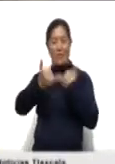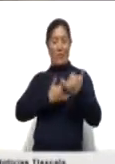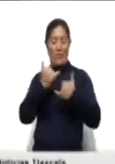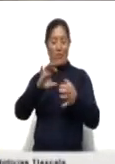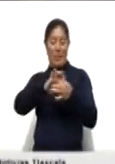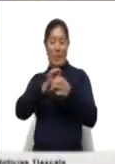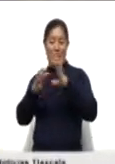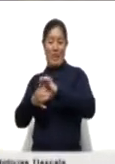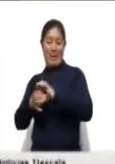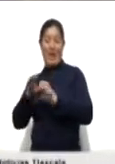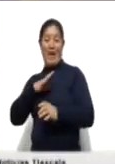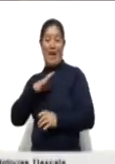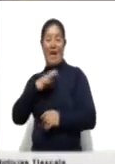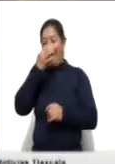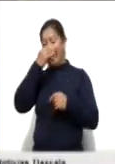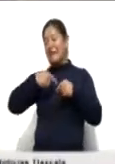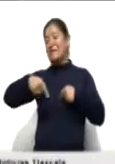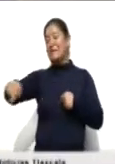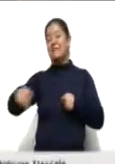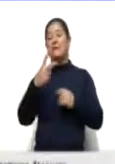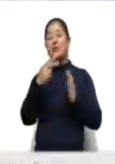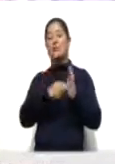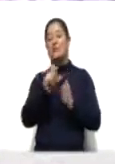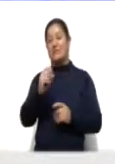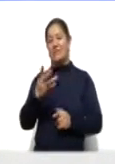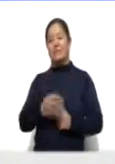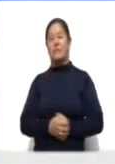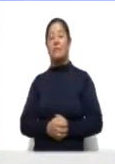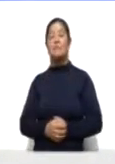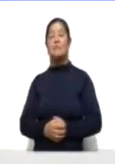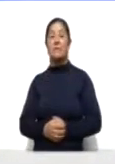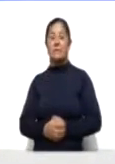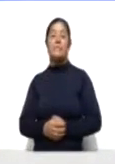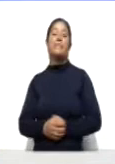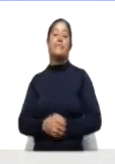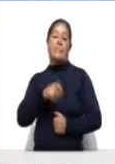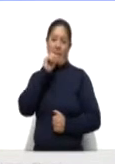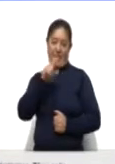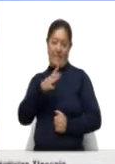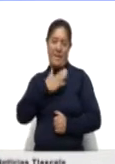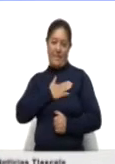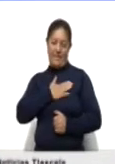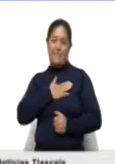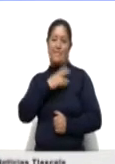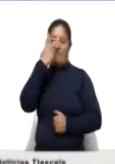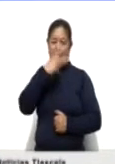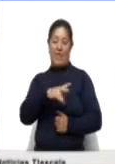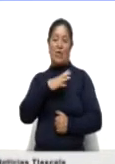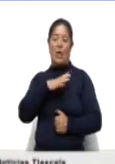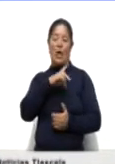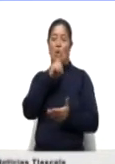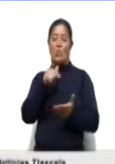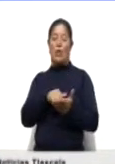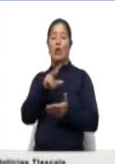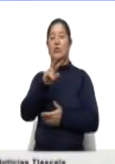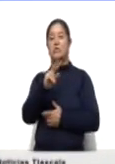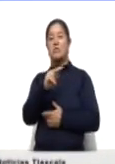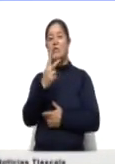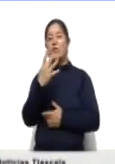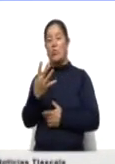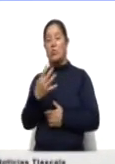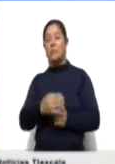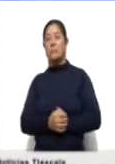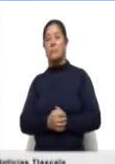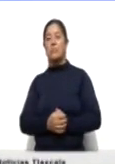serán prácticamente ya a unos años 2024, y lo que es también nuestro país, bueno, se ubicó en el lugar 84